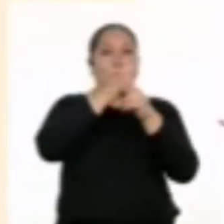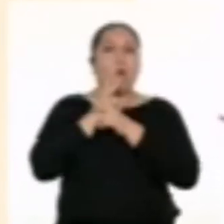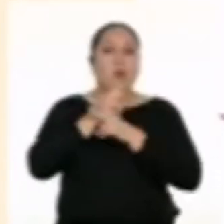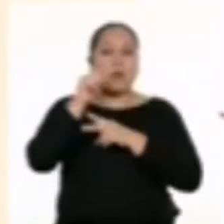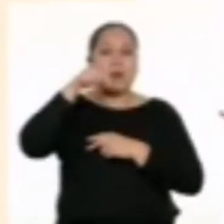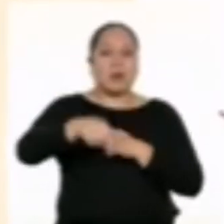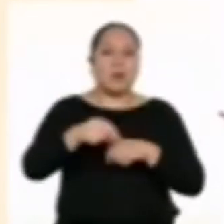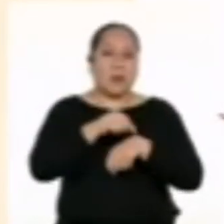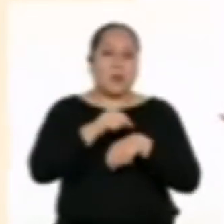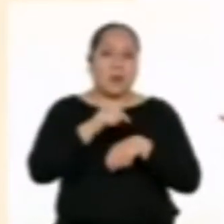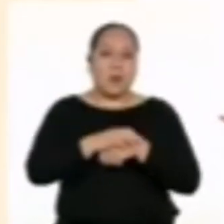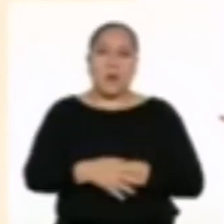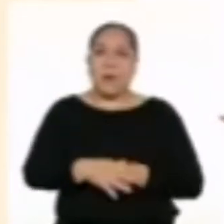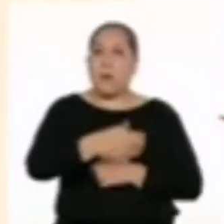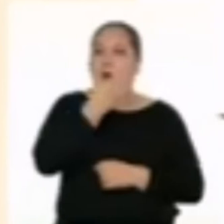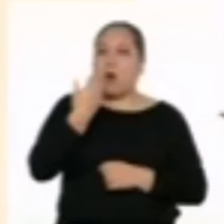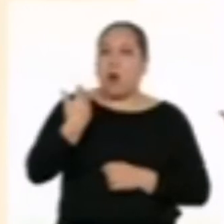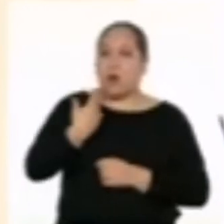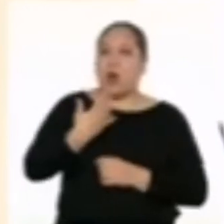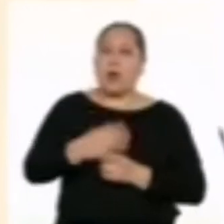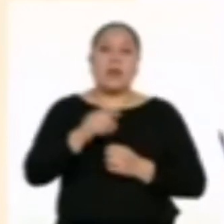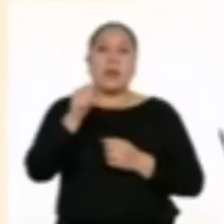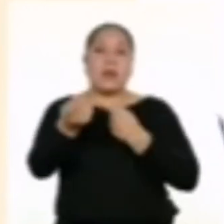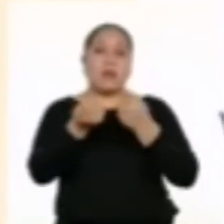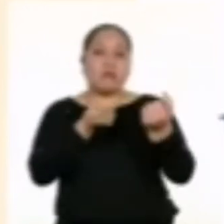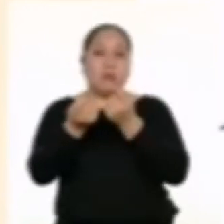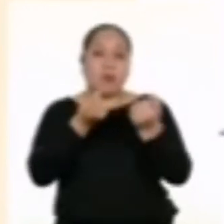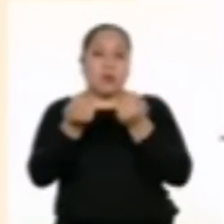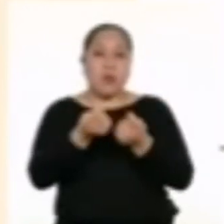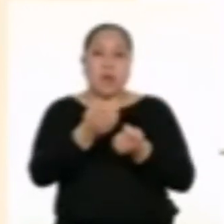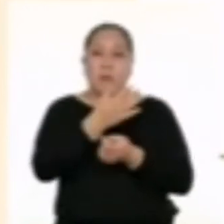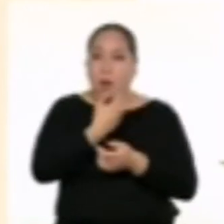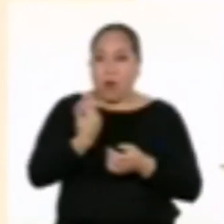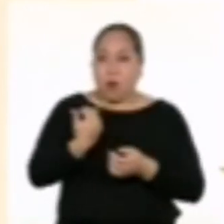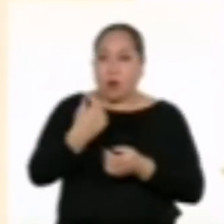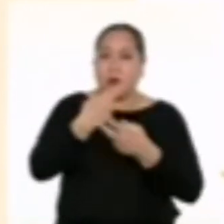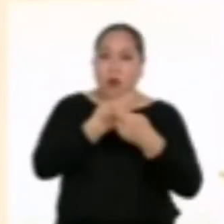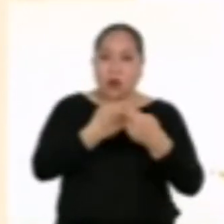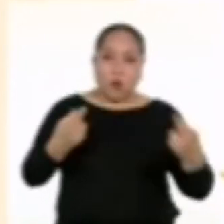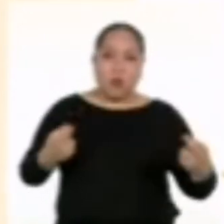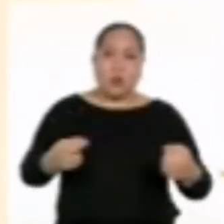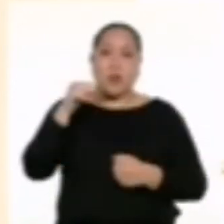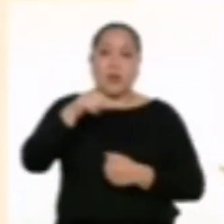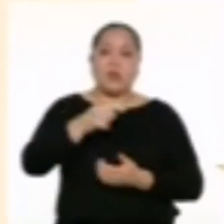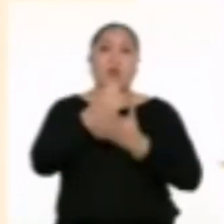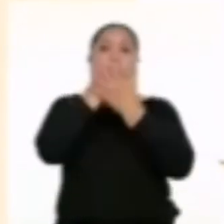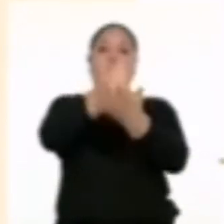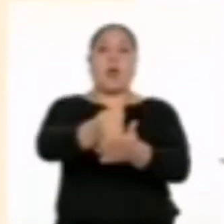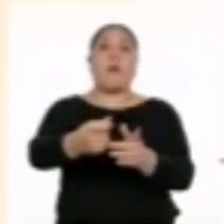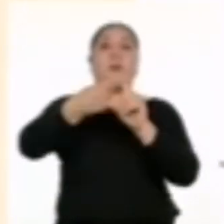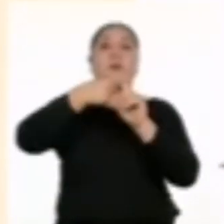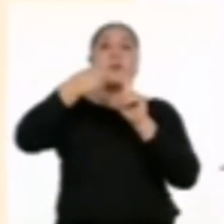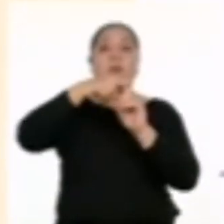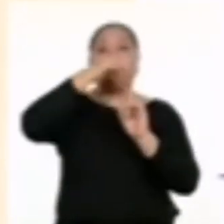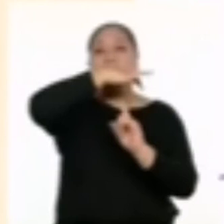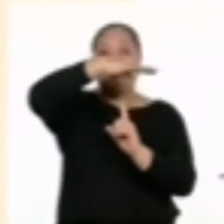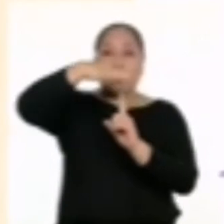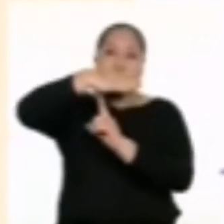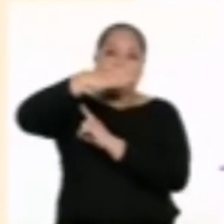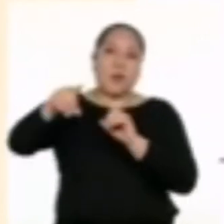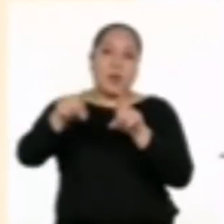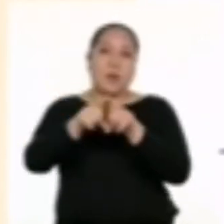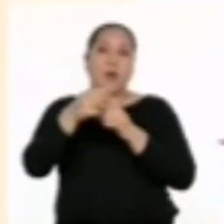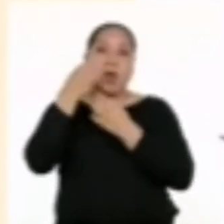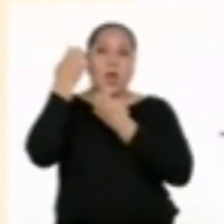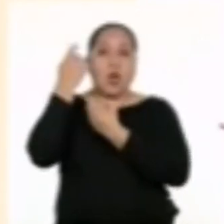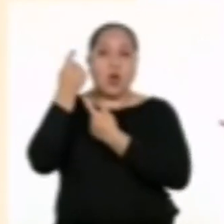durante este contexto, mejorar y optimizar la gestión de los recursos. Así, contribuiremos positivamente en el ambiente y la